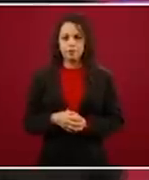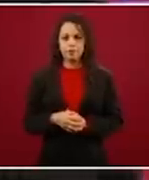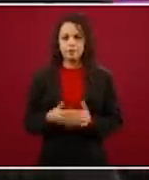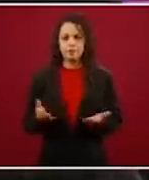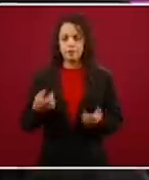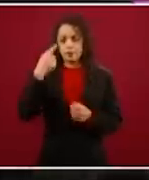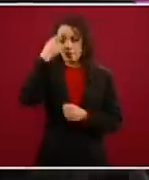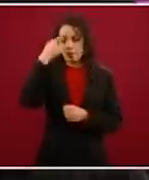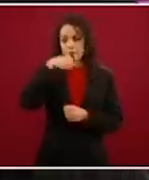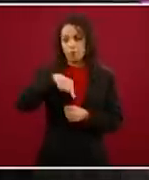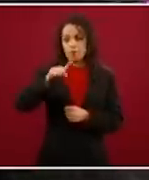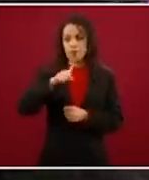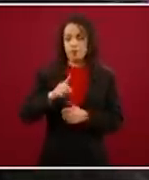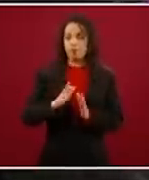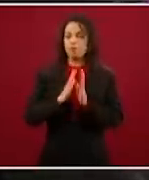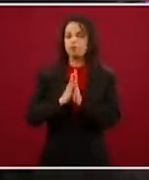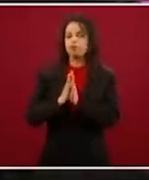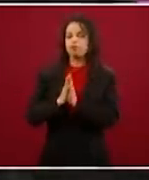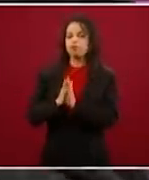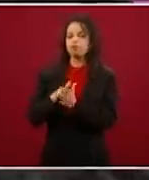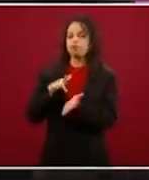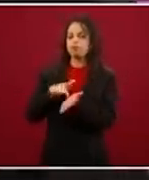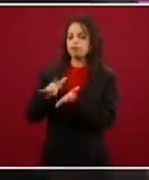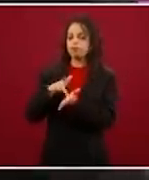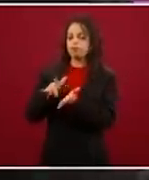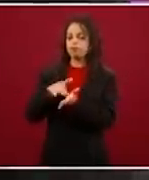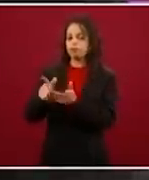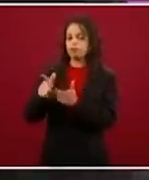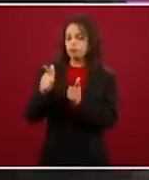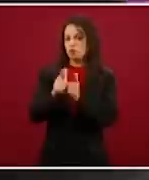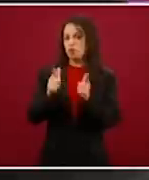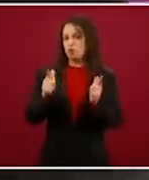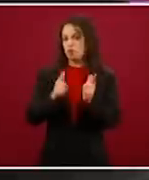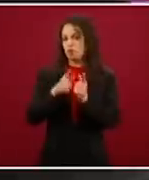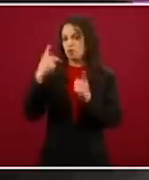a favor de un partido conservador,